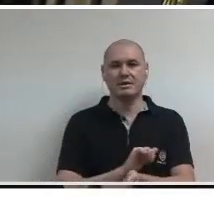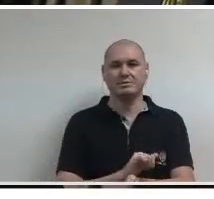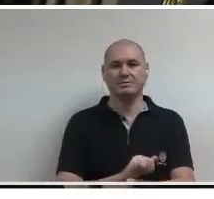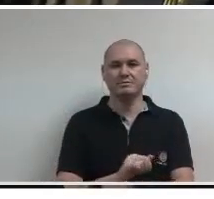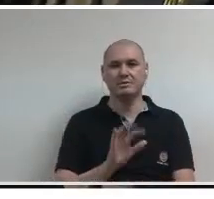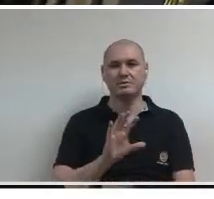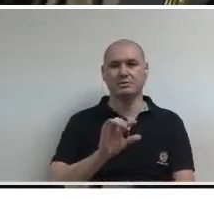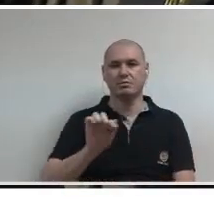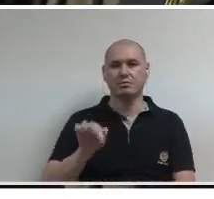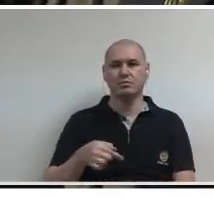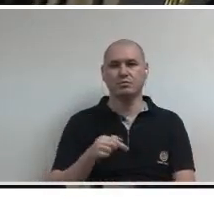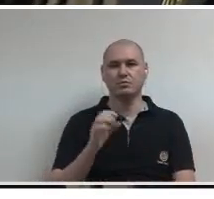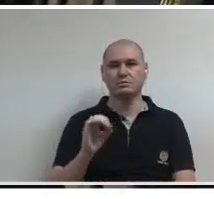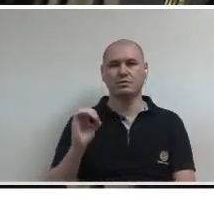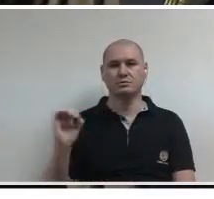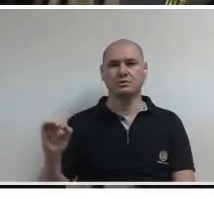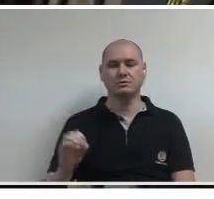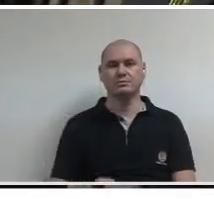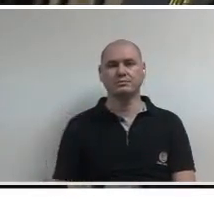maestría de ciencia penal 2020,